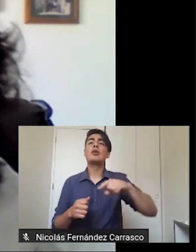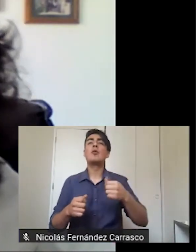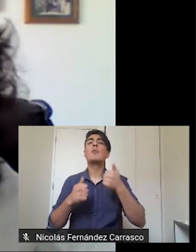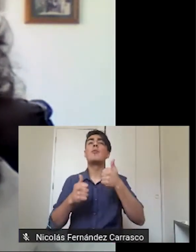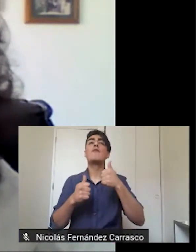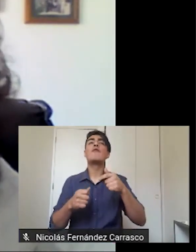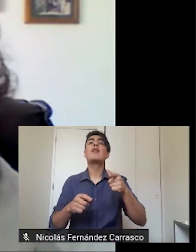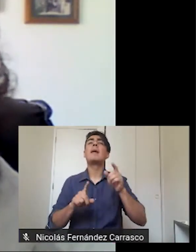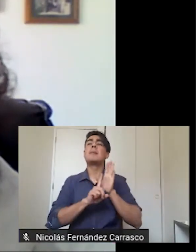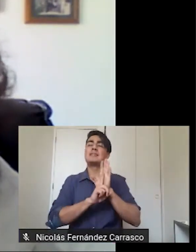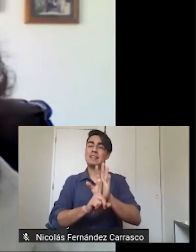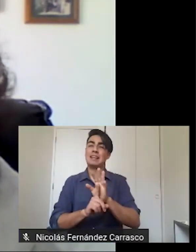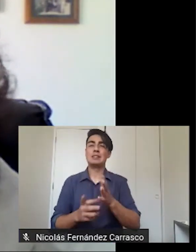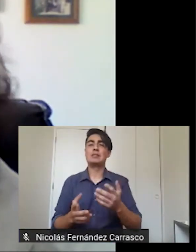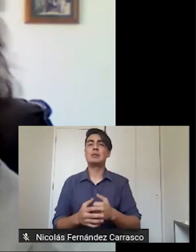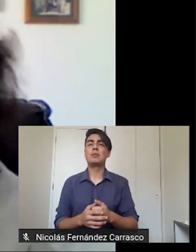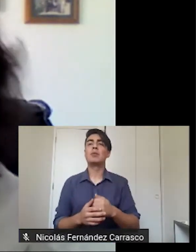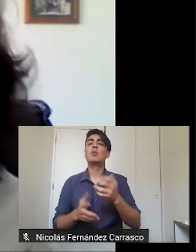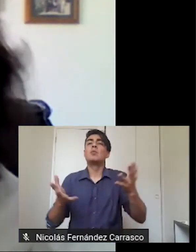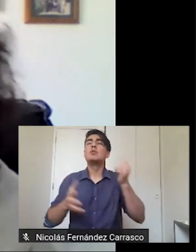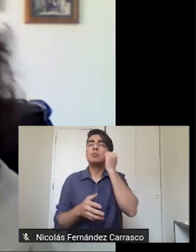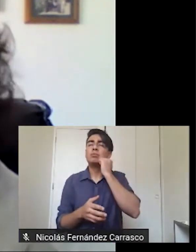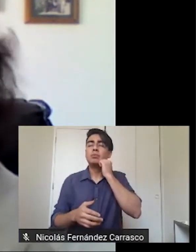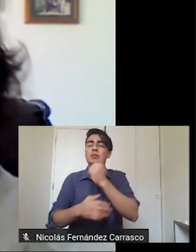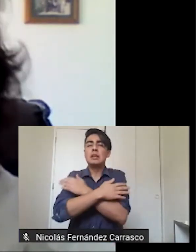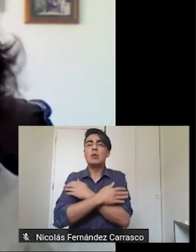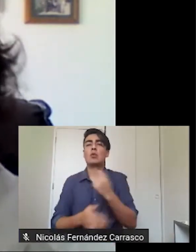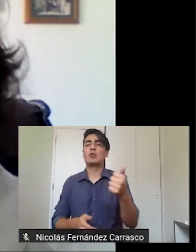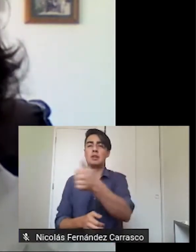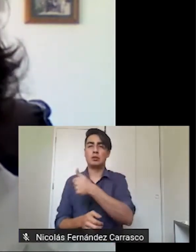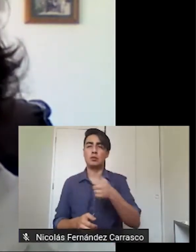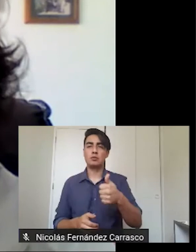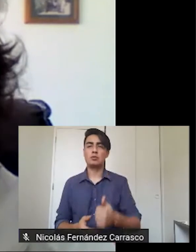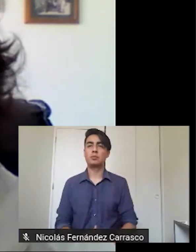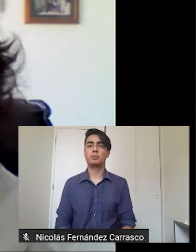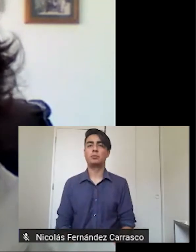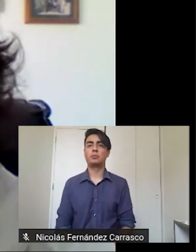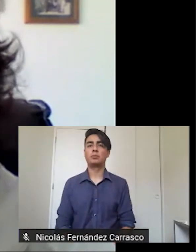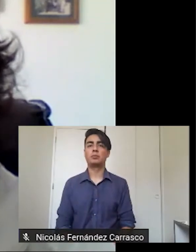la doctora Ana María Soto Bustamante, a dirigir unas palabras de bienvenida.